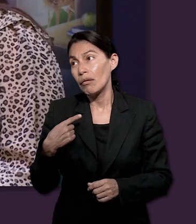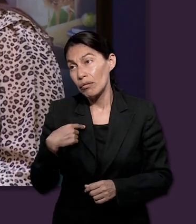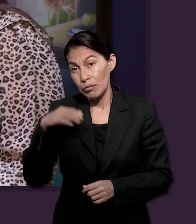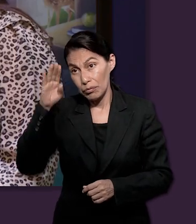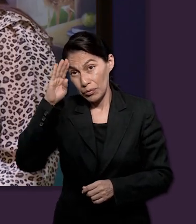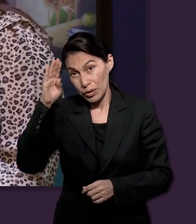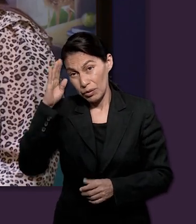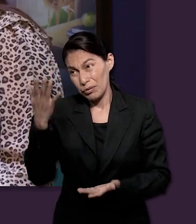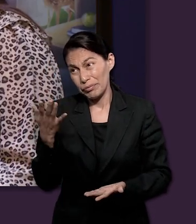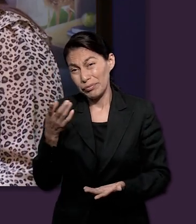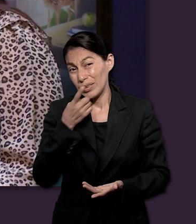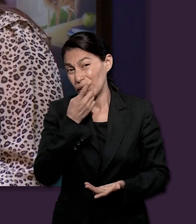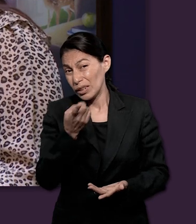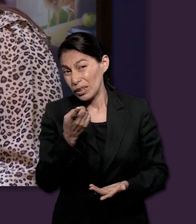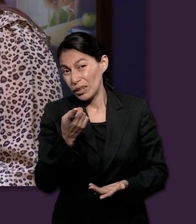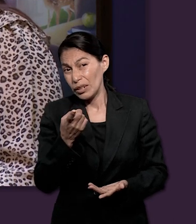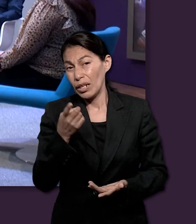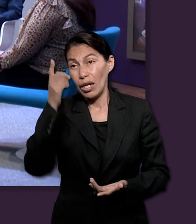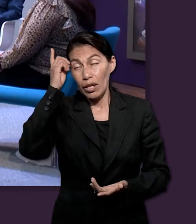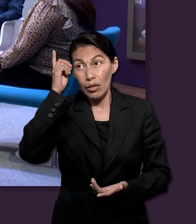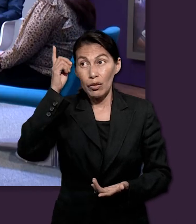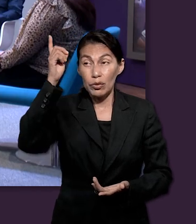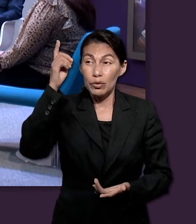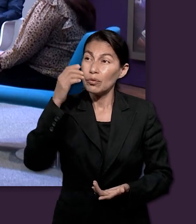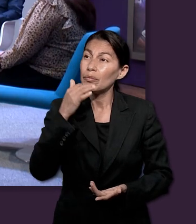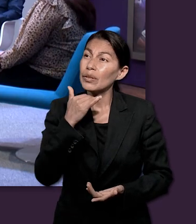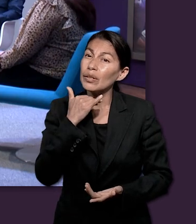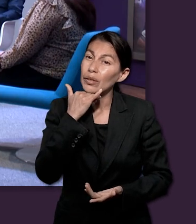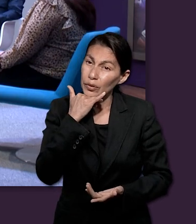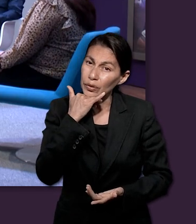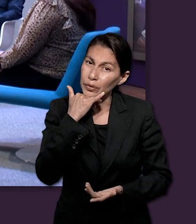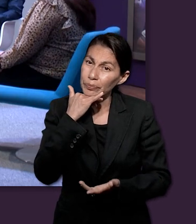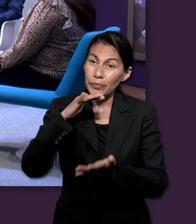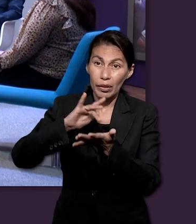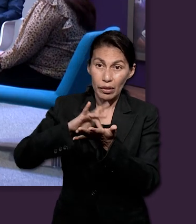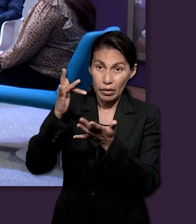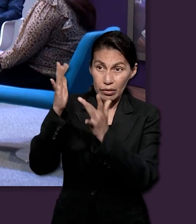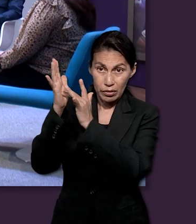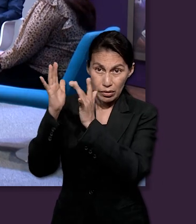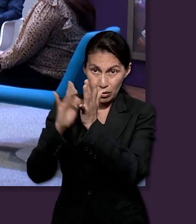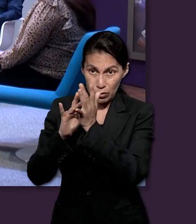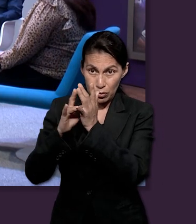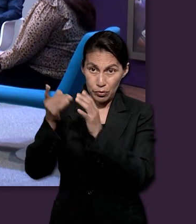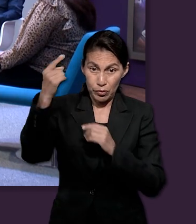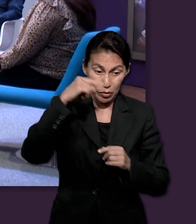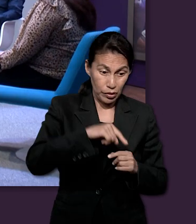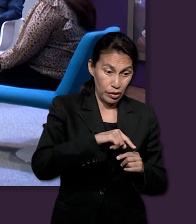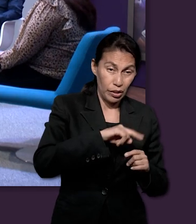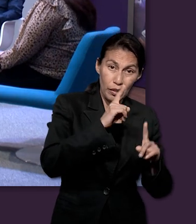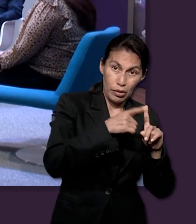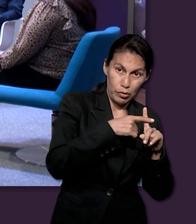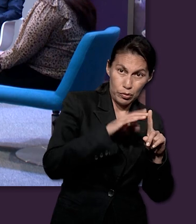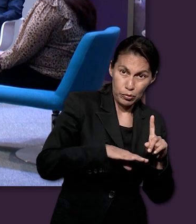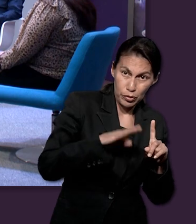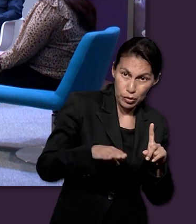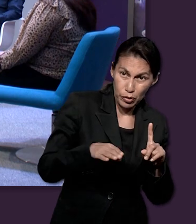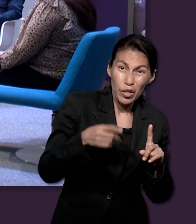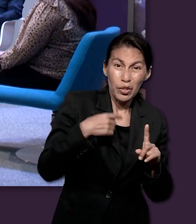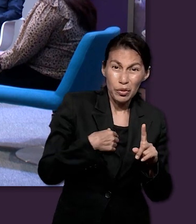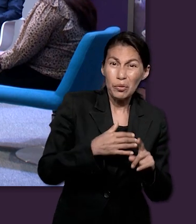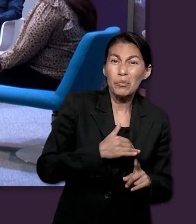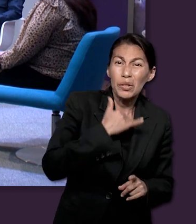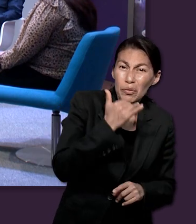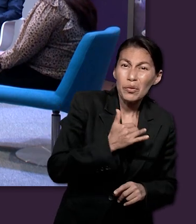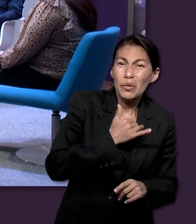Excelente. Sí, yo pienso que, ¿qué le diría? Pues que Dios nos da el perdón en Jesús, a pesar de que caigamos,